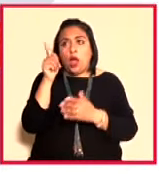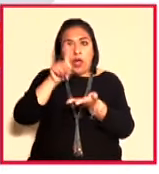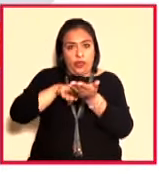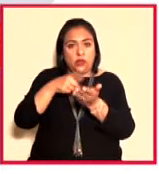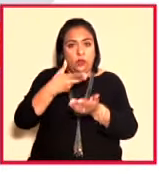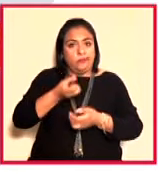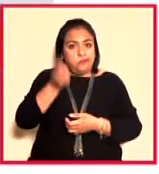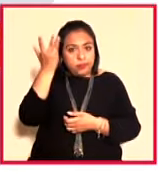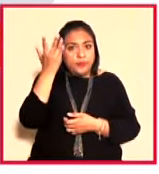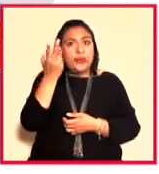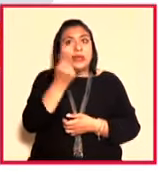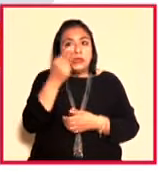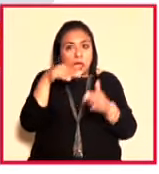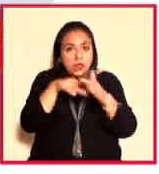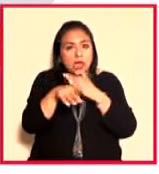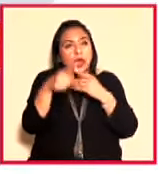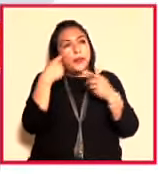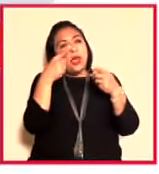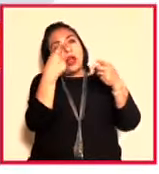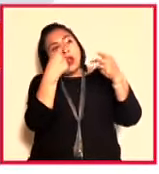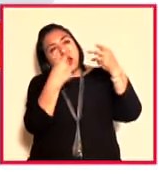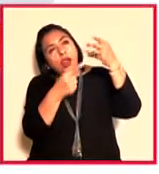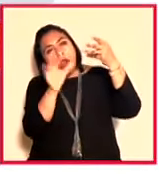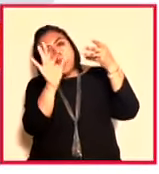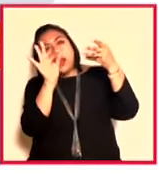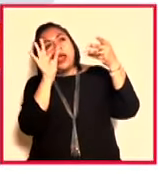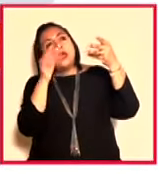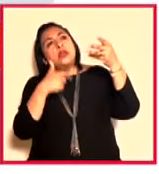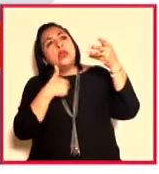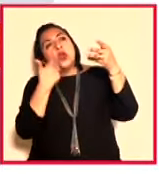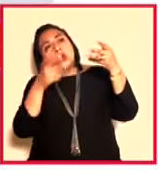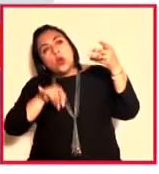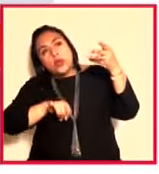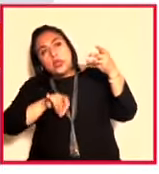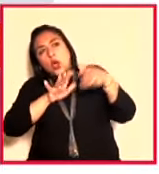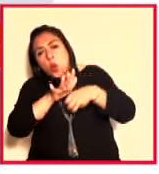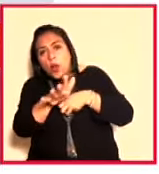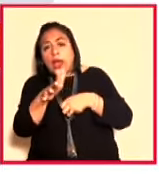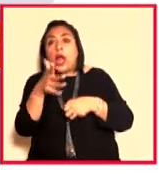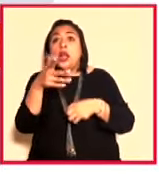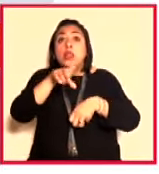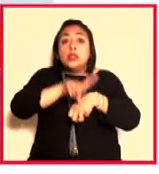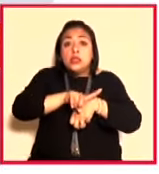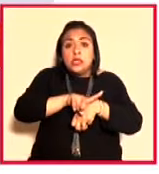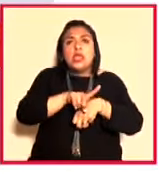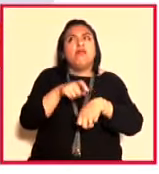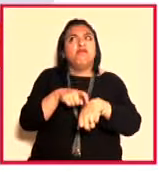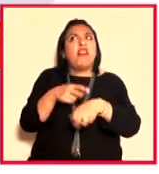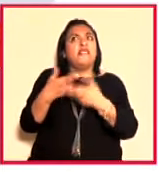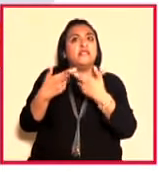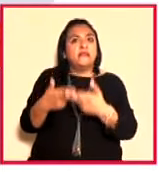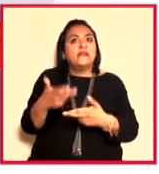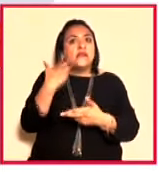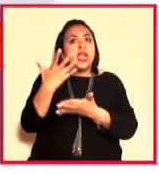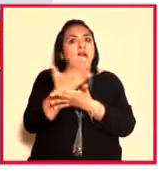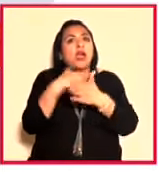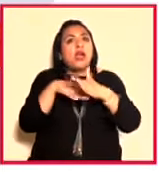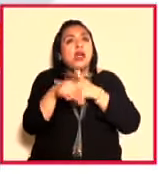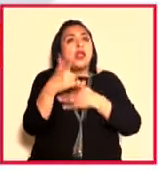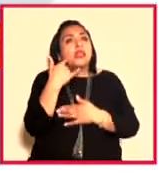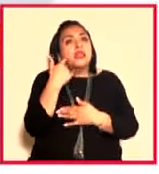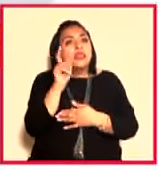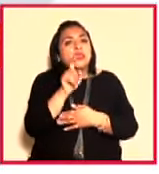tiene que meterse a la cartelera, revisar cuáles son las que le interesan, qué día tiene un poquito de tiempo y ganas para meterse y